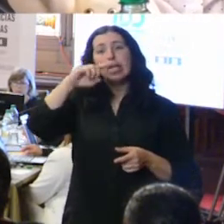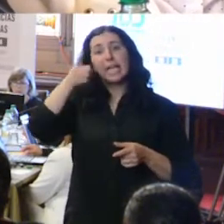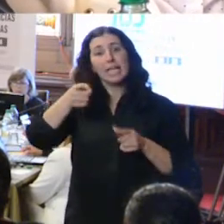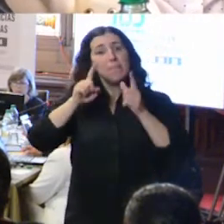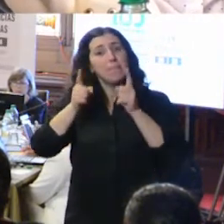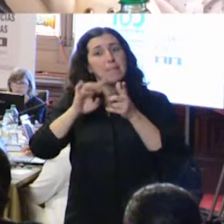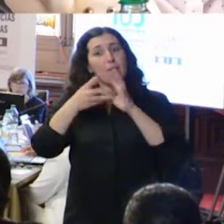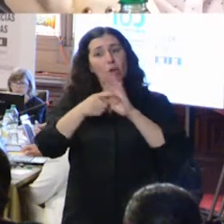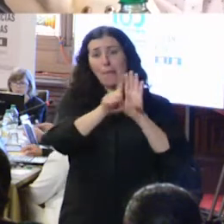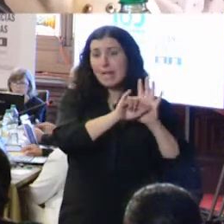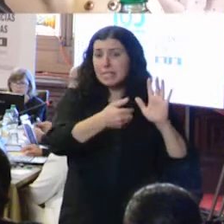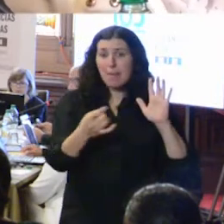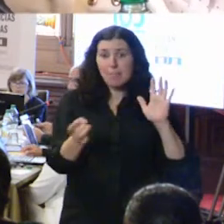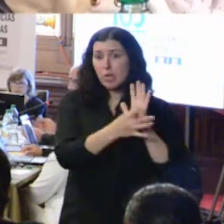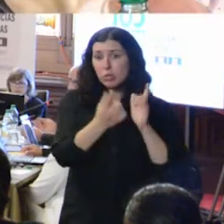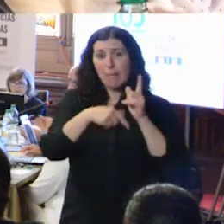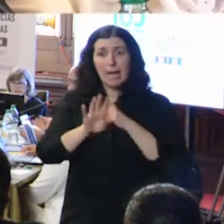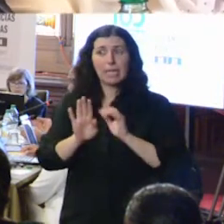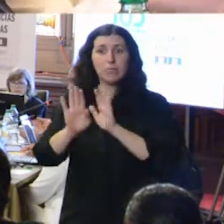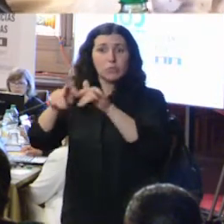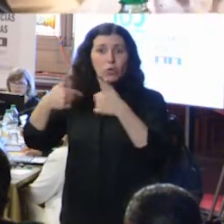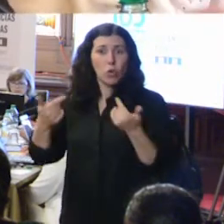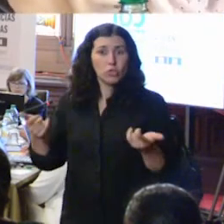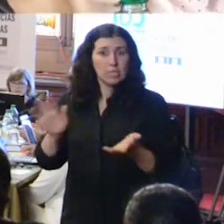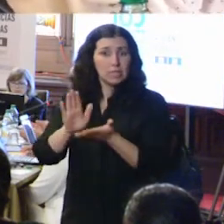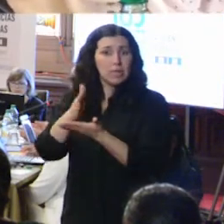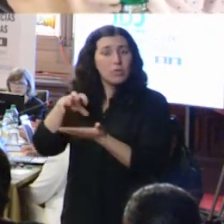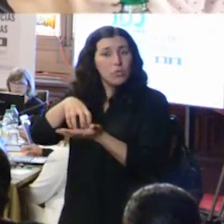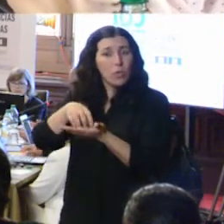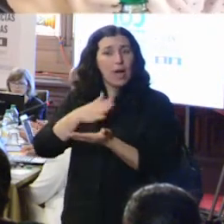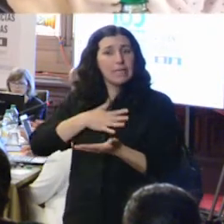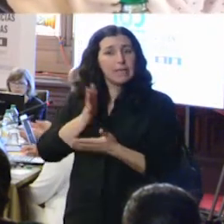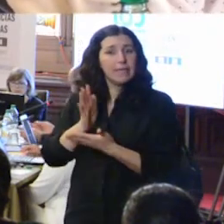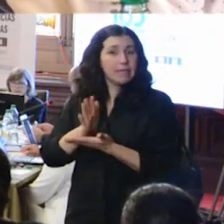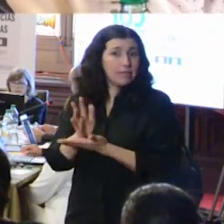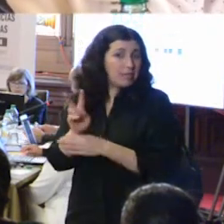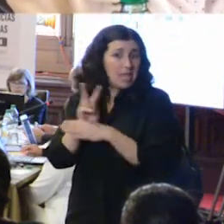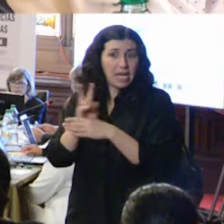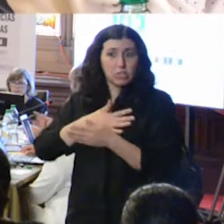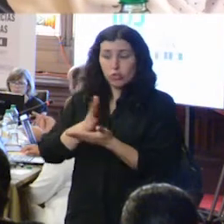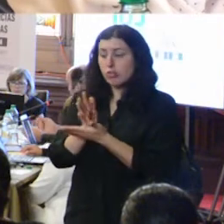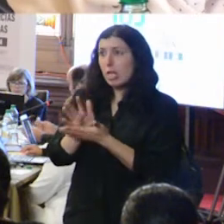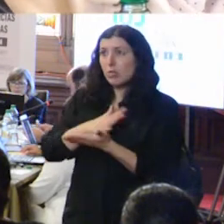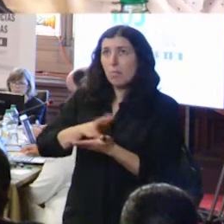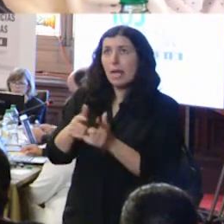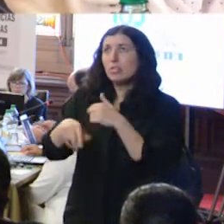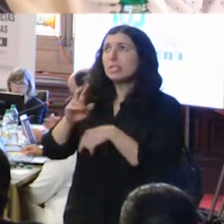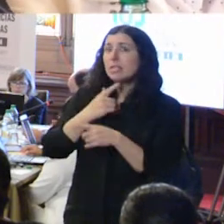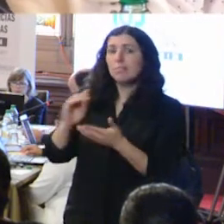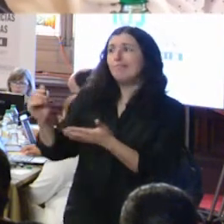de esa manera que evite que el patrimonio de las organizaciones defensoras de los derechos humanos se vea perjudicado por acciones que intentan es detener su